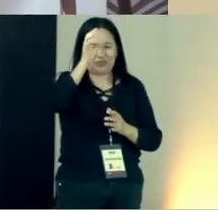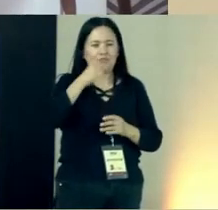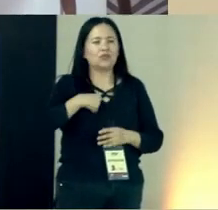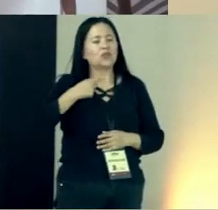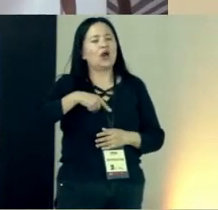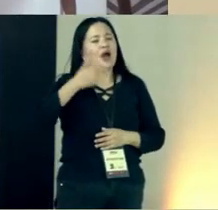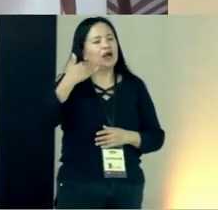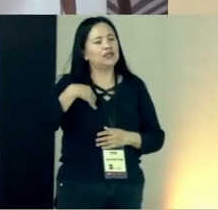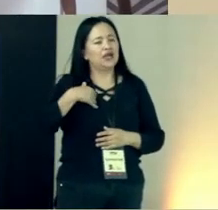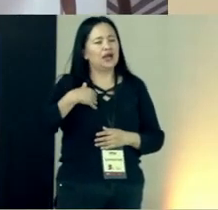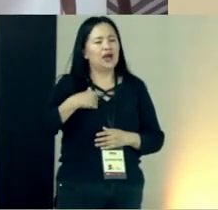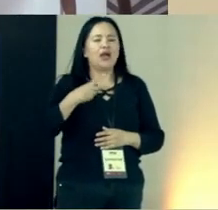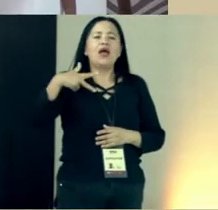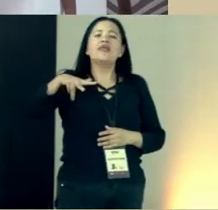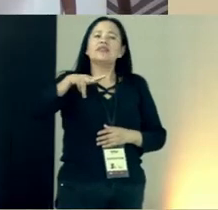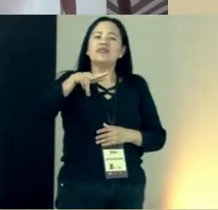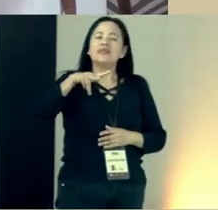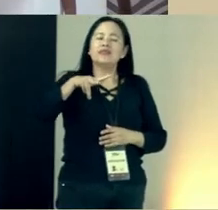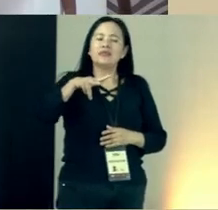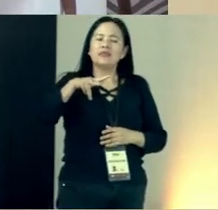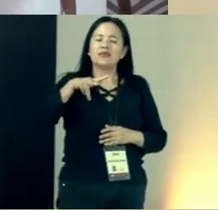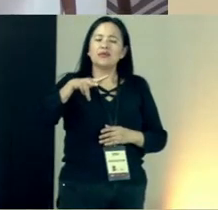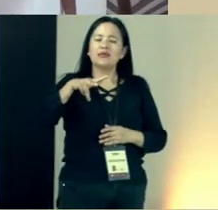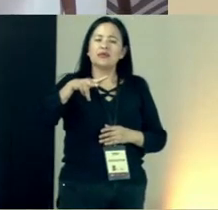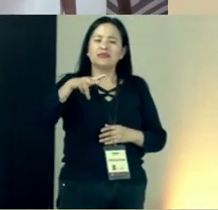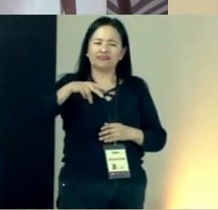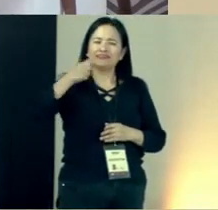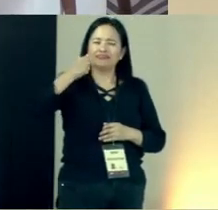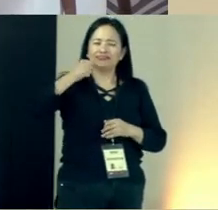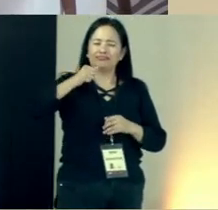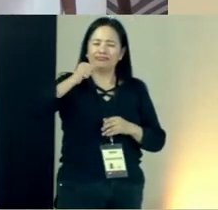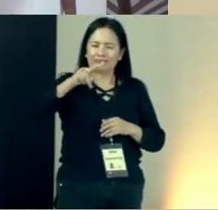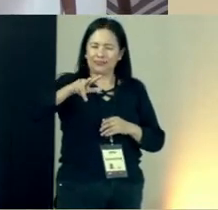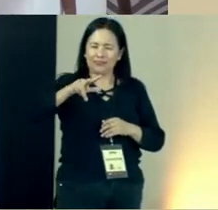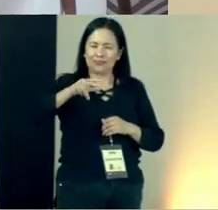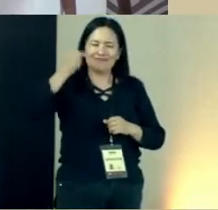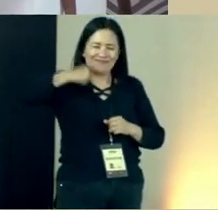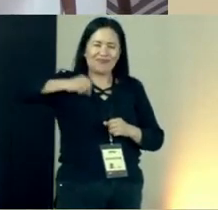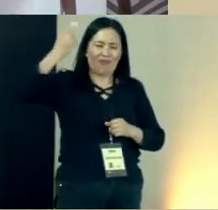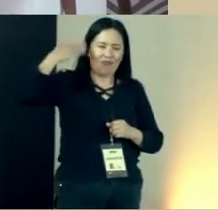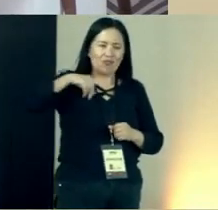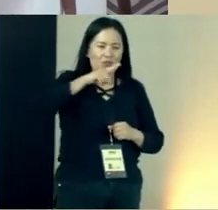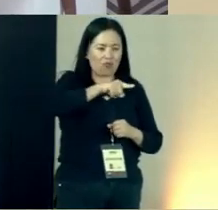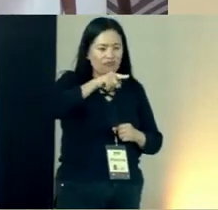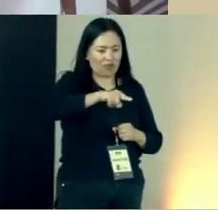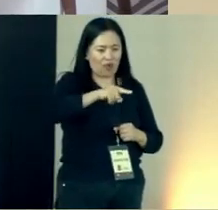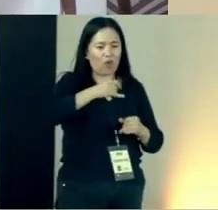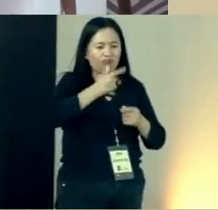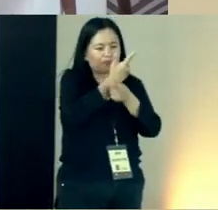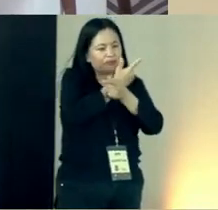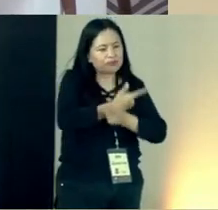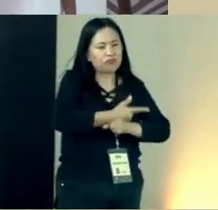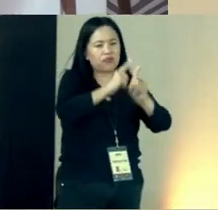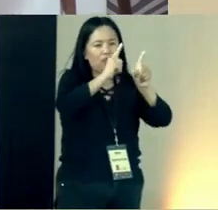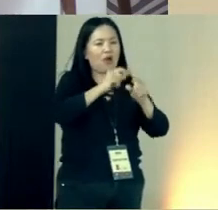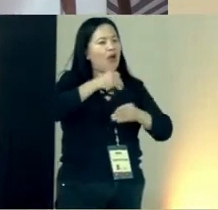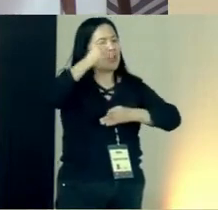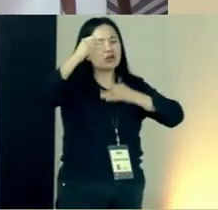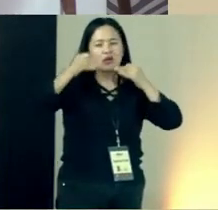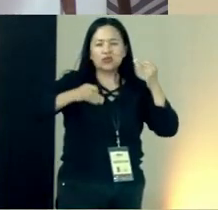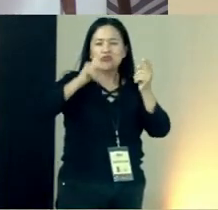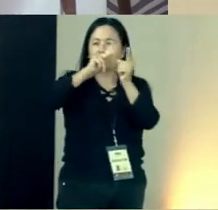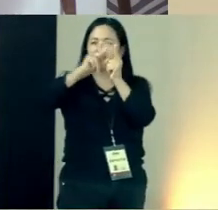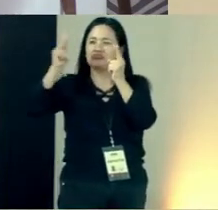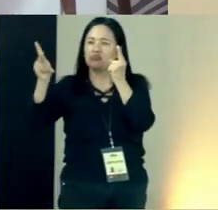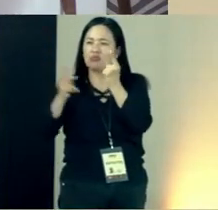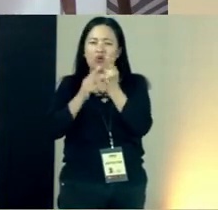hacía 18 siglos restituía la libertad a mi esclavo Pancracio, que entendía que toda nación debía seguir las mismas